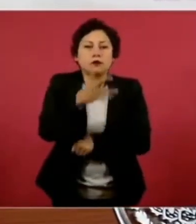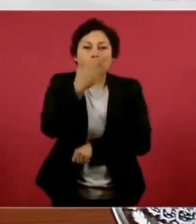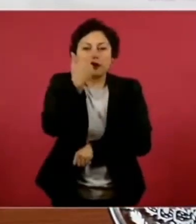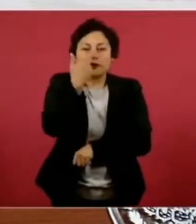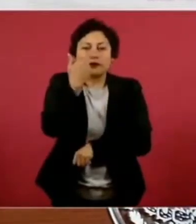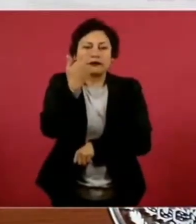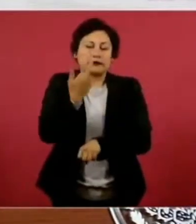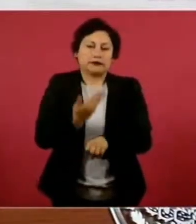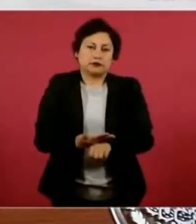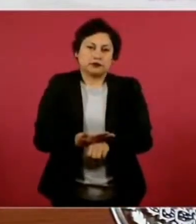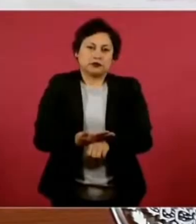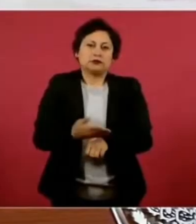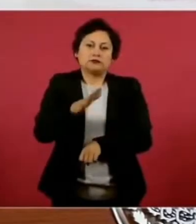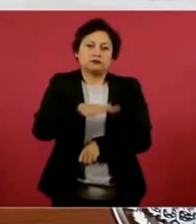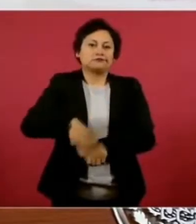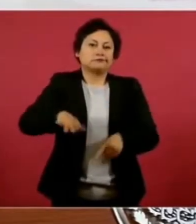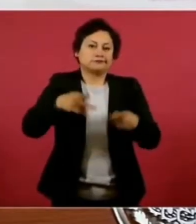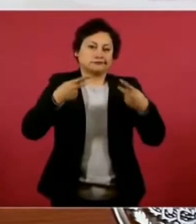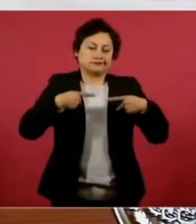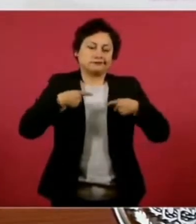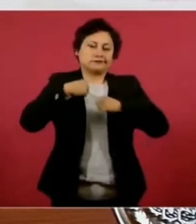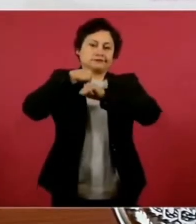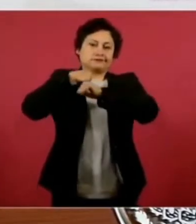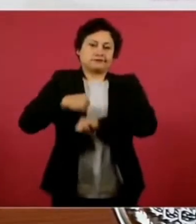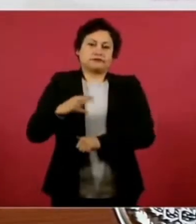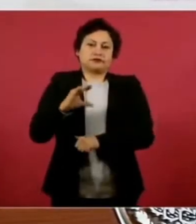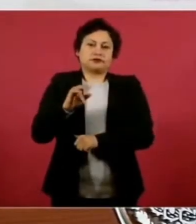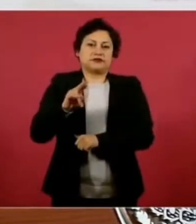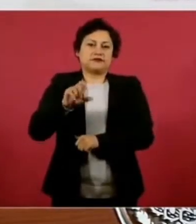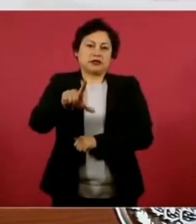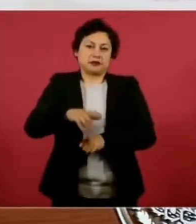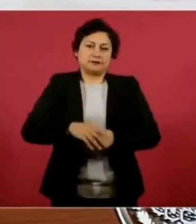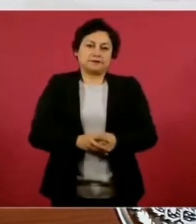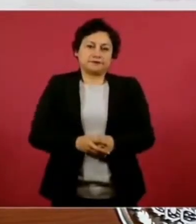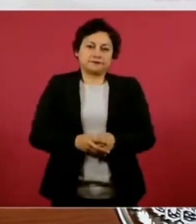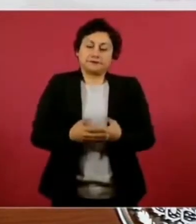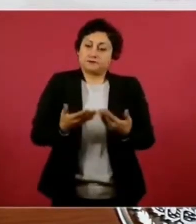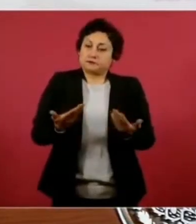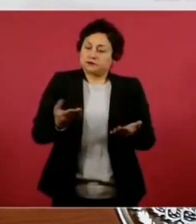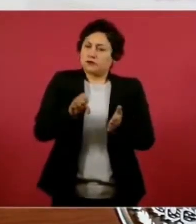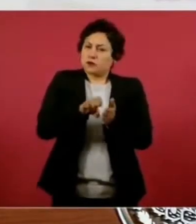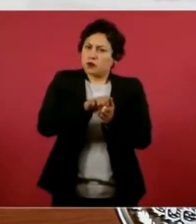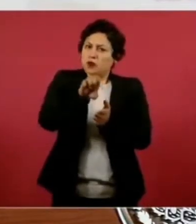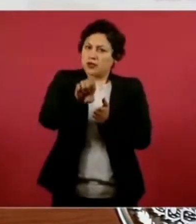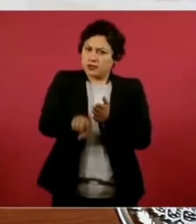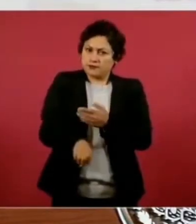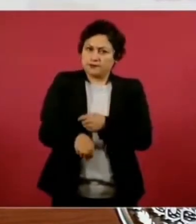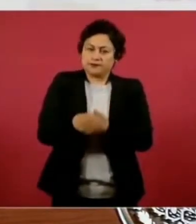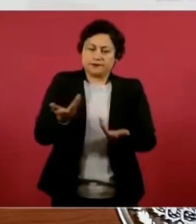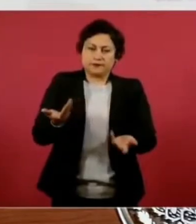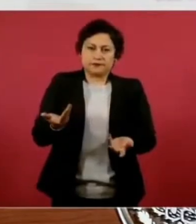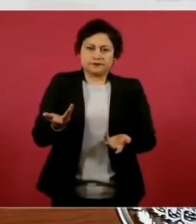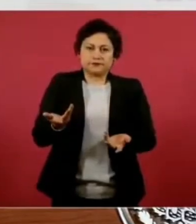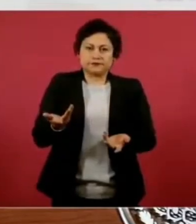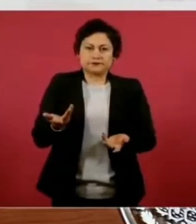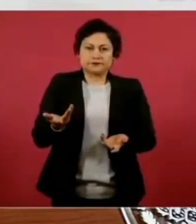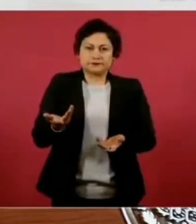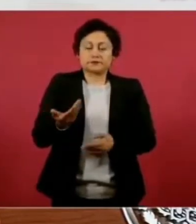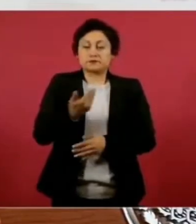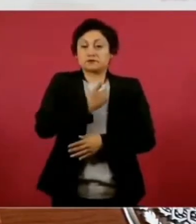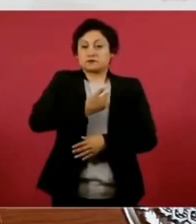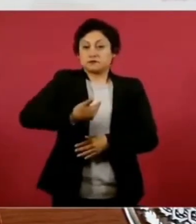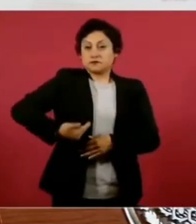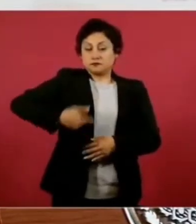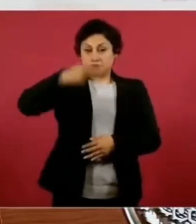y en este caso, de manera directa, del proceder del presidente de la